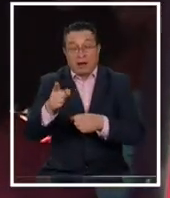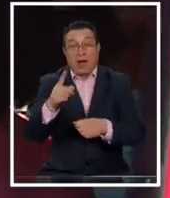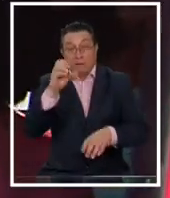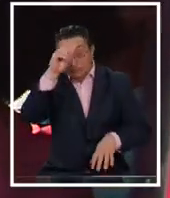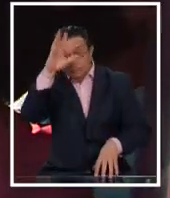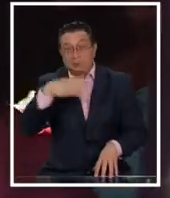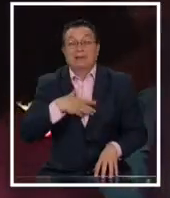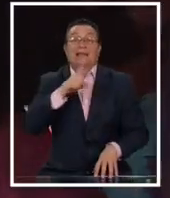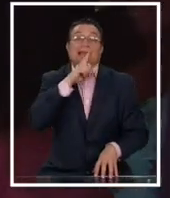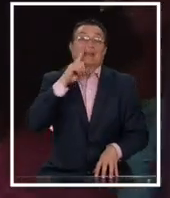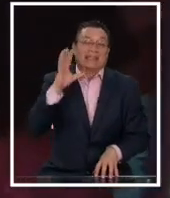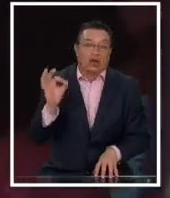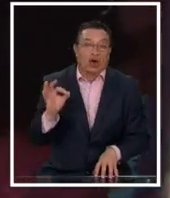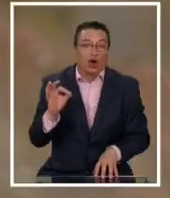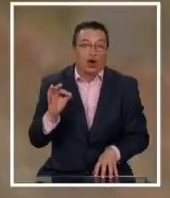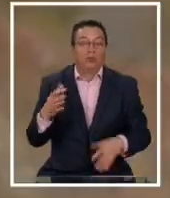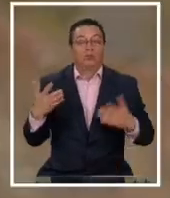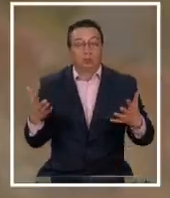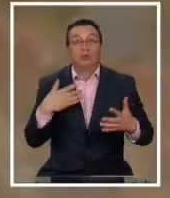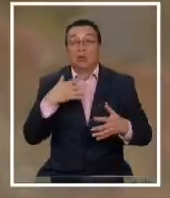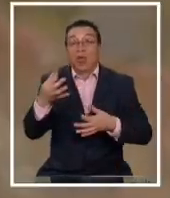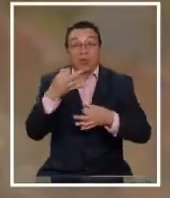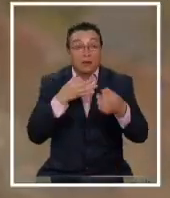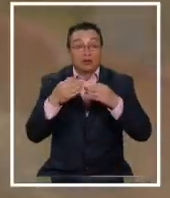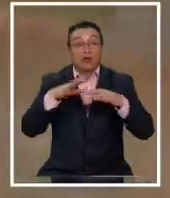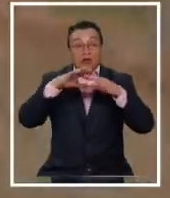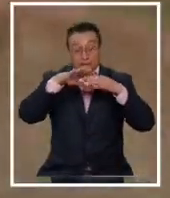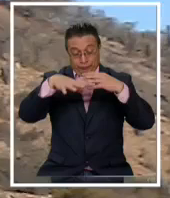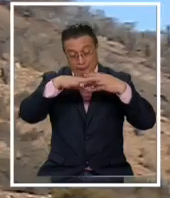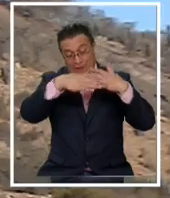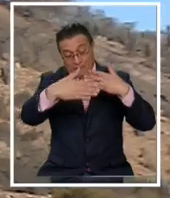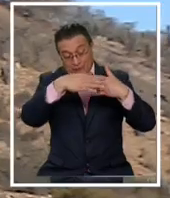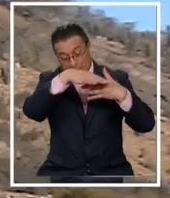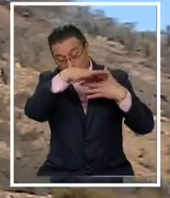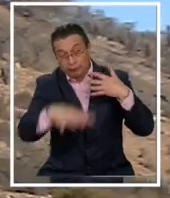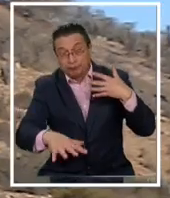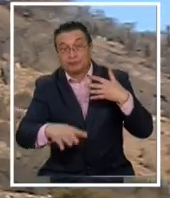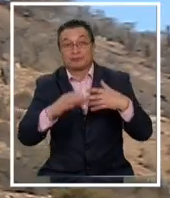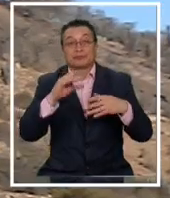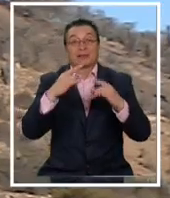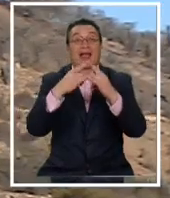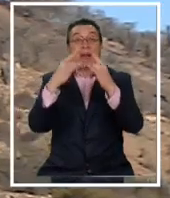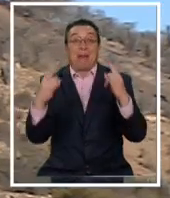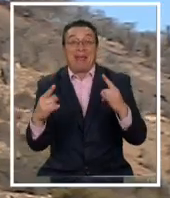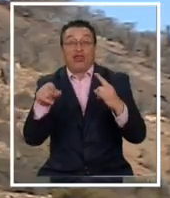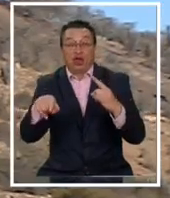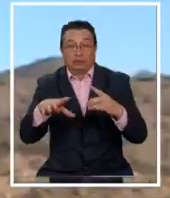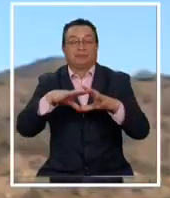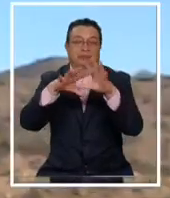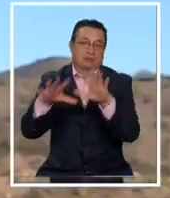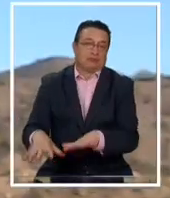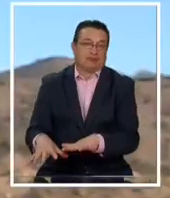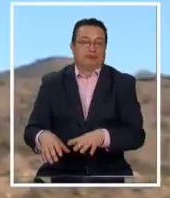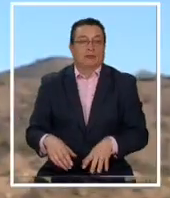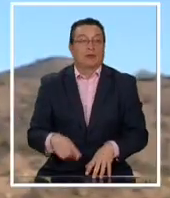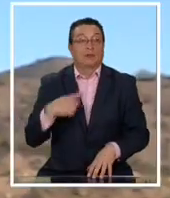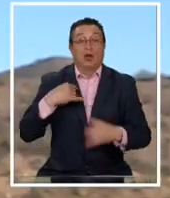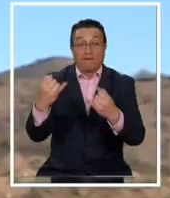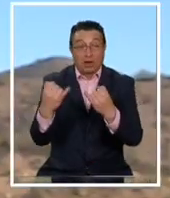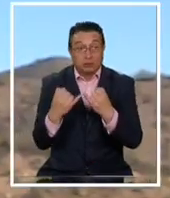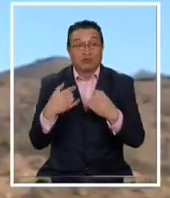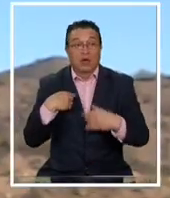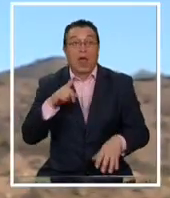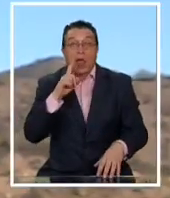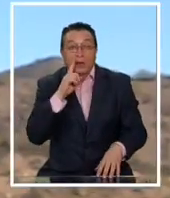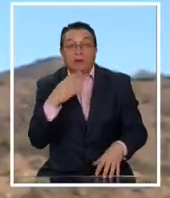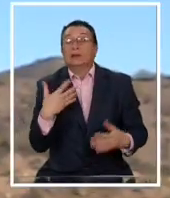tío. Y lo que me contaron es que se hundió la parte donde están el campamento, eso es lo único que sé. La información que tenemos que tener